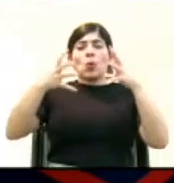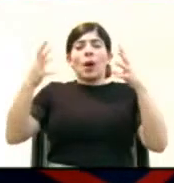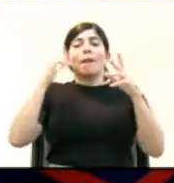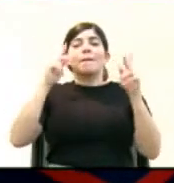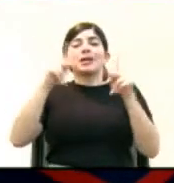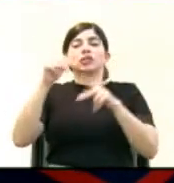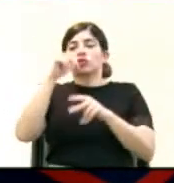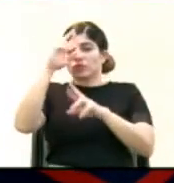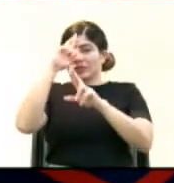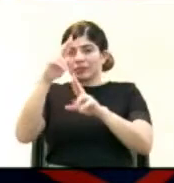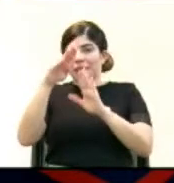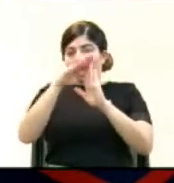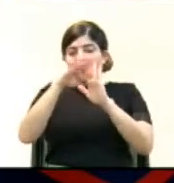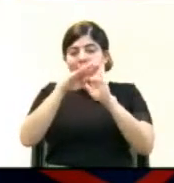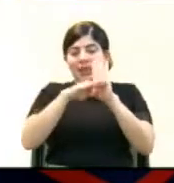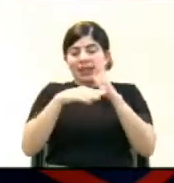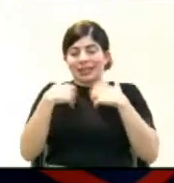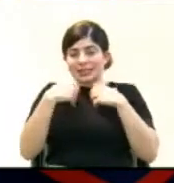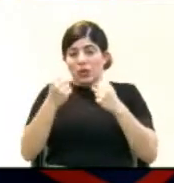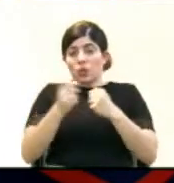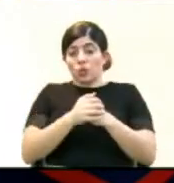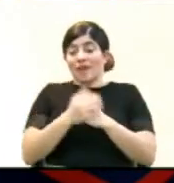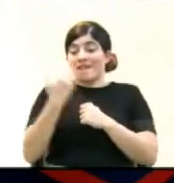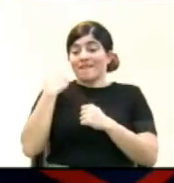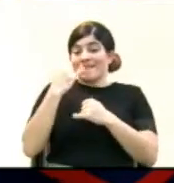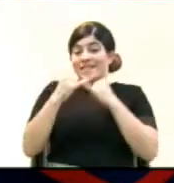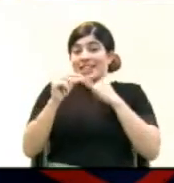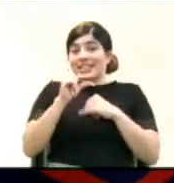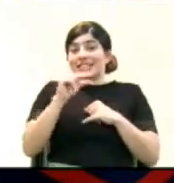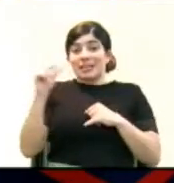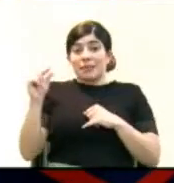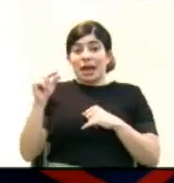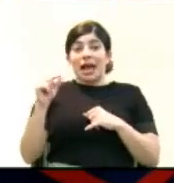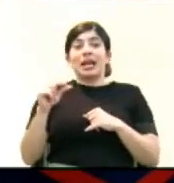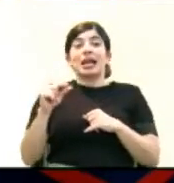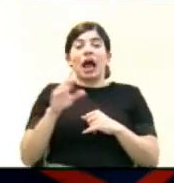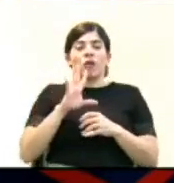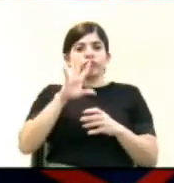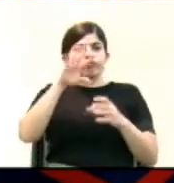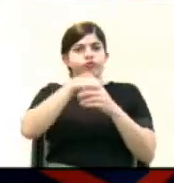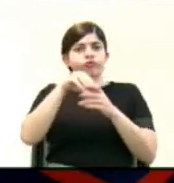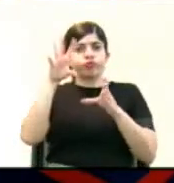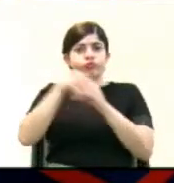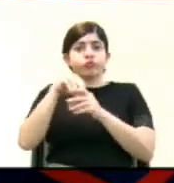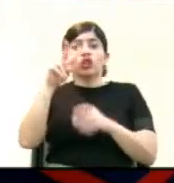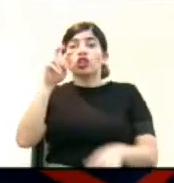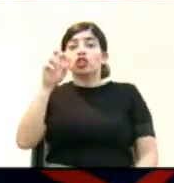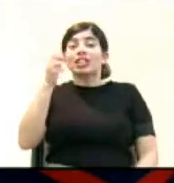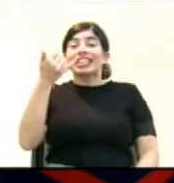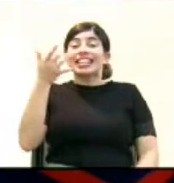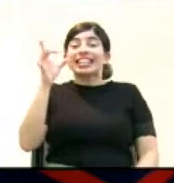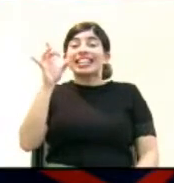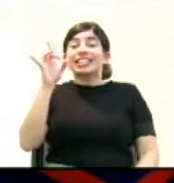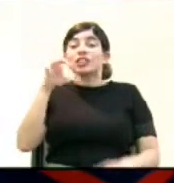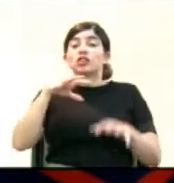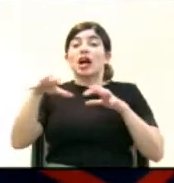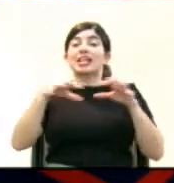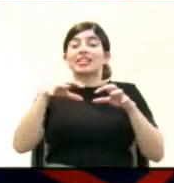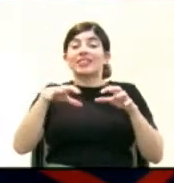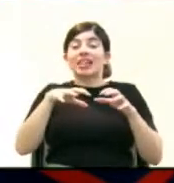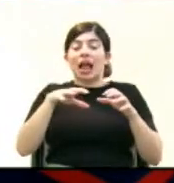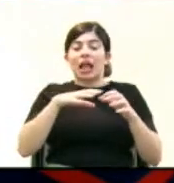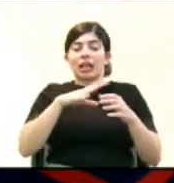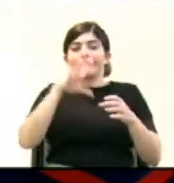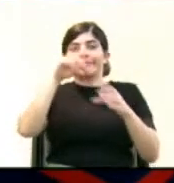medidas sanitarias. Este fin de semana nosotros atendimos o intervenimos en 218 eventos